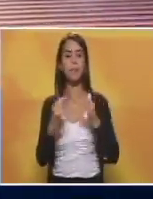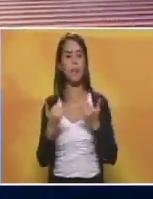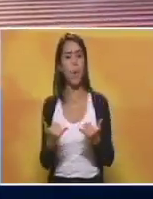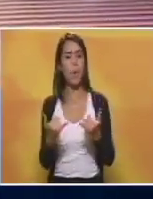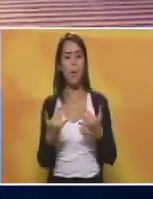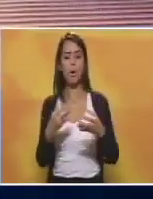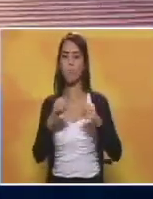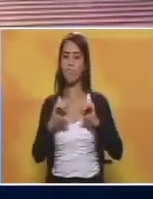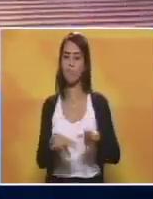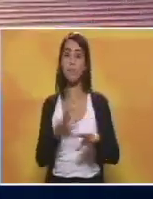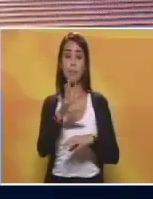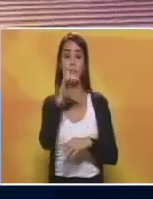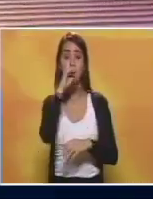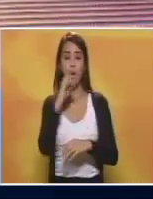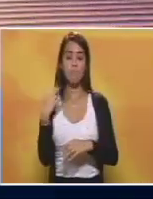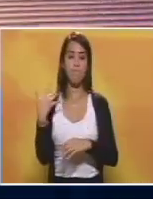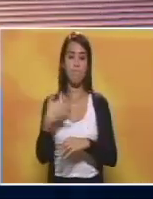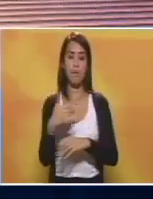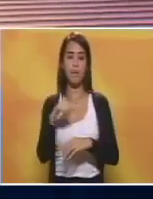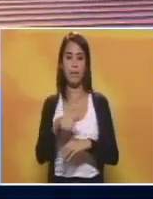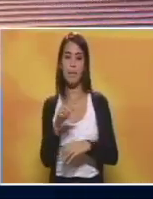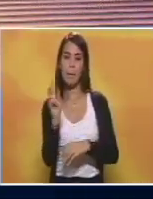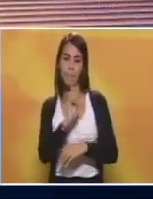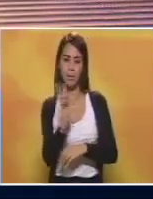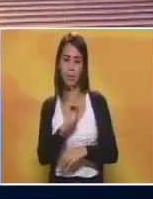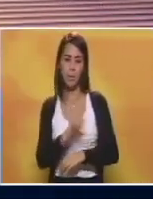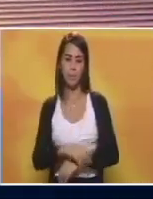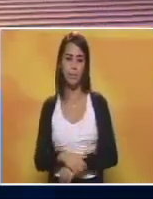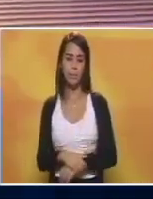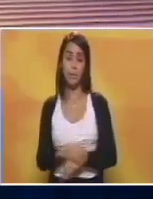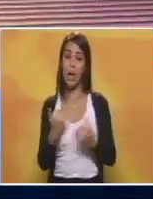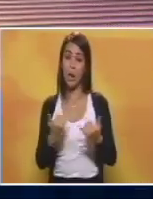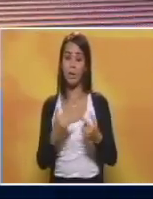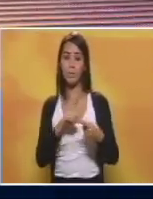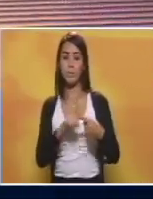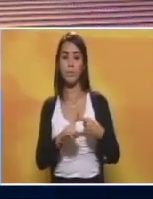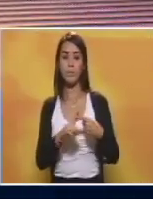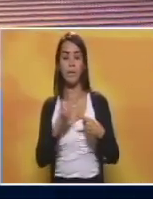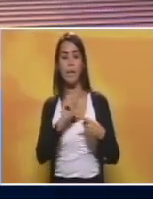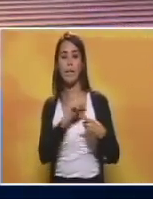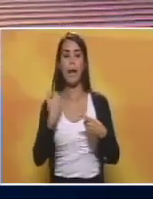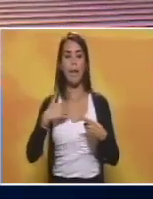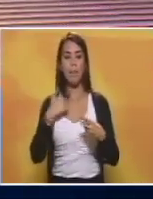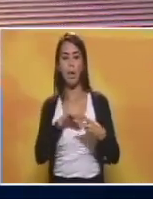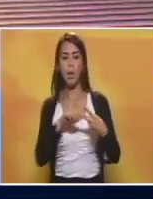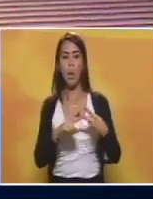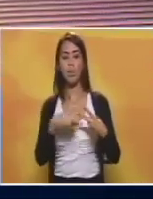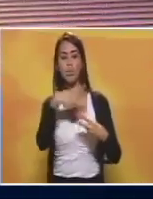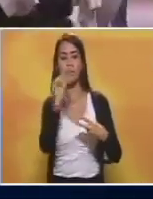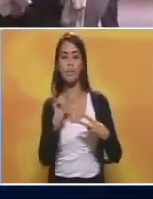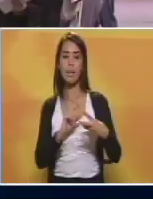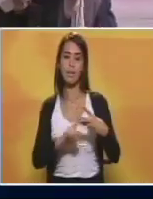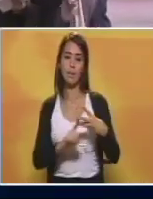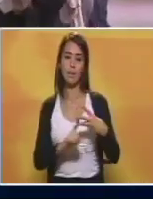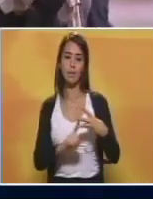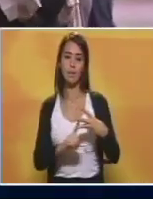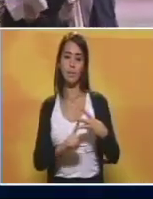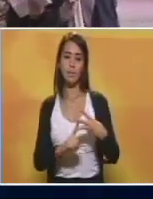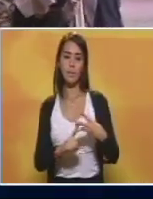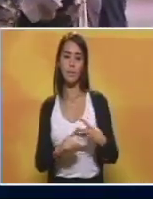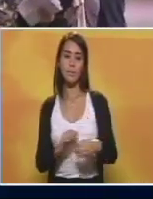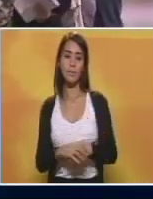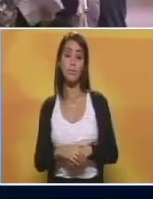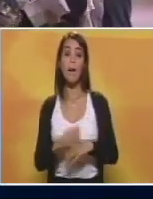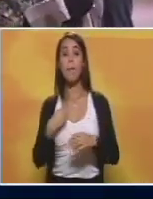actividades en menos de 5 años en venezuela entre las cuales se encuentran air canada alitalia delta american airlines